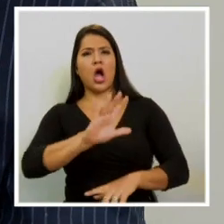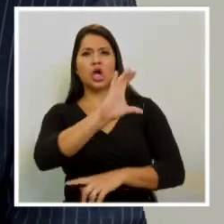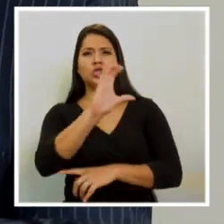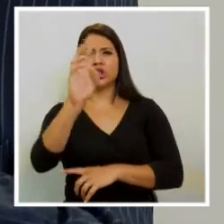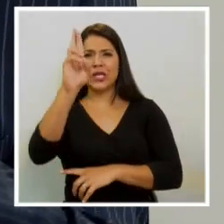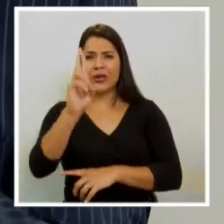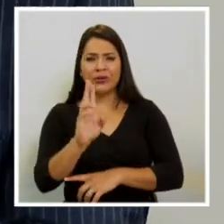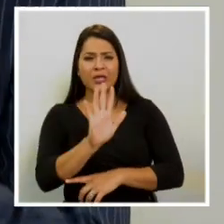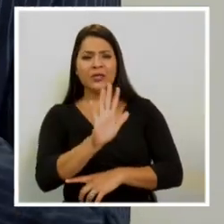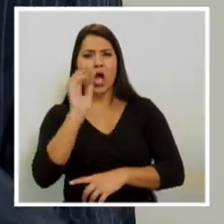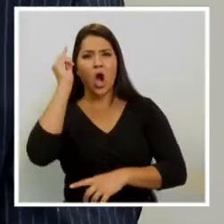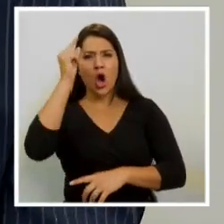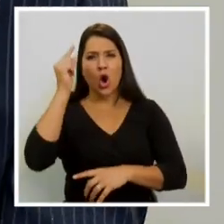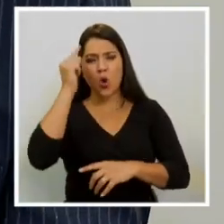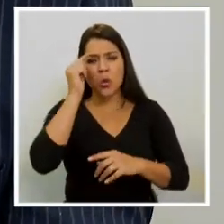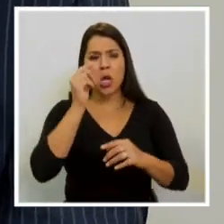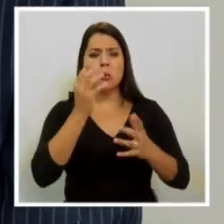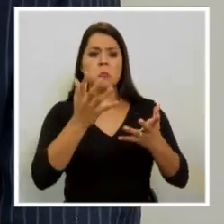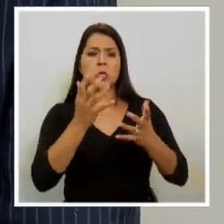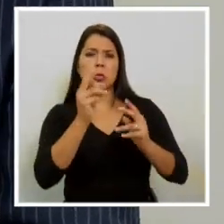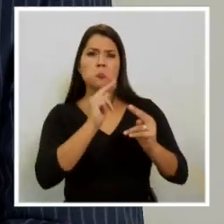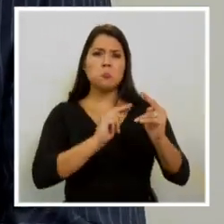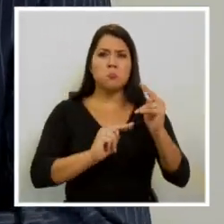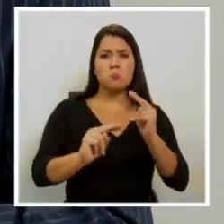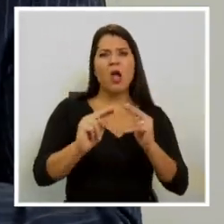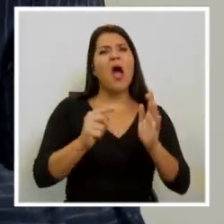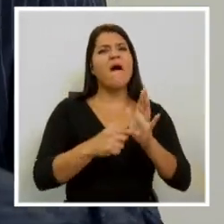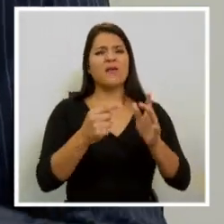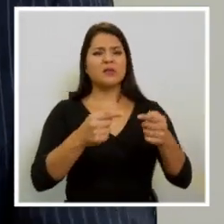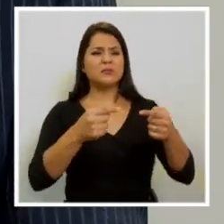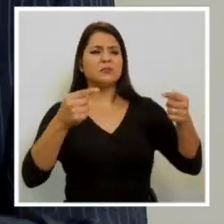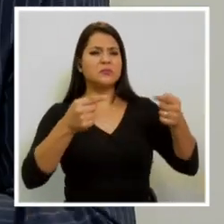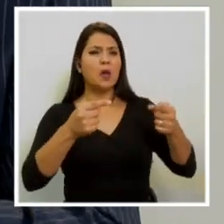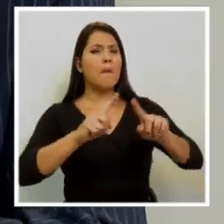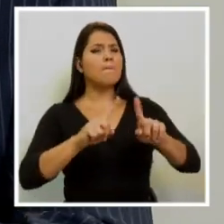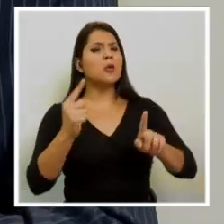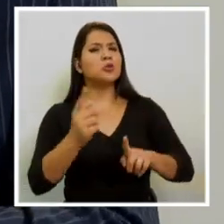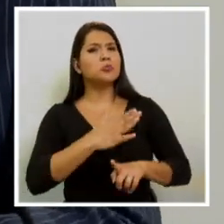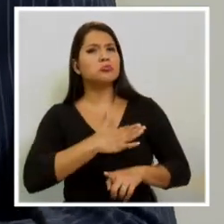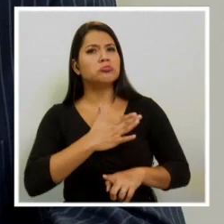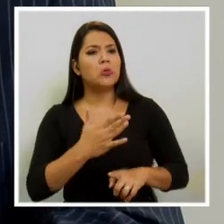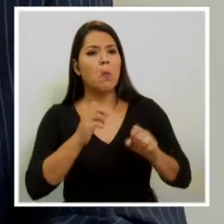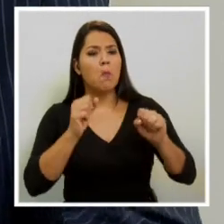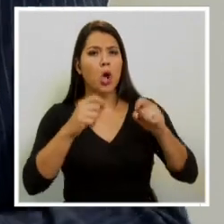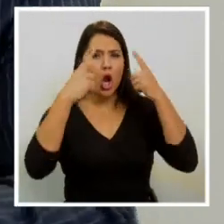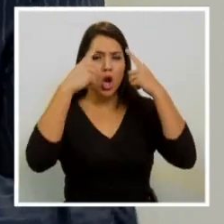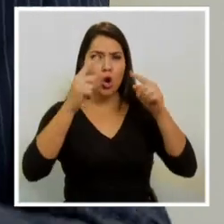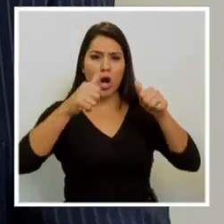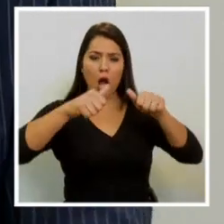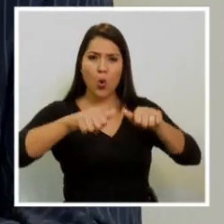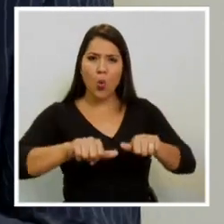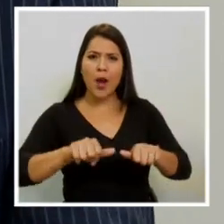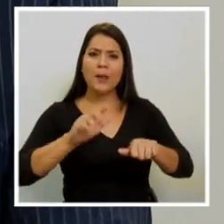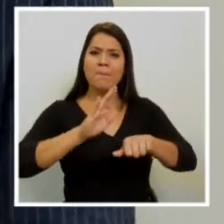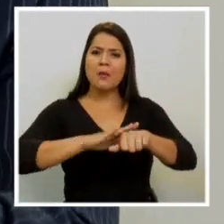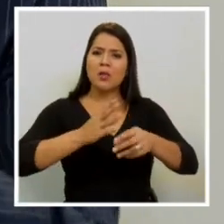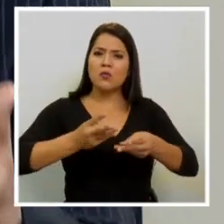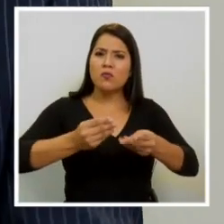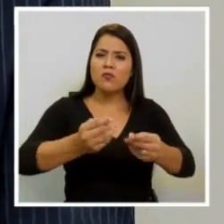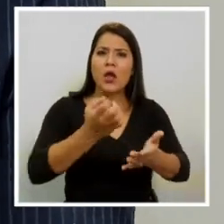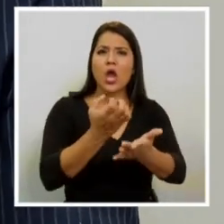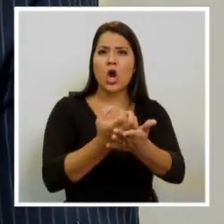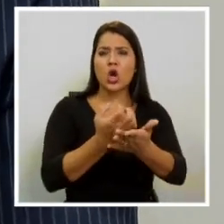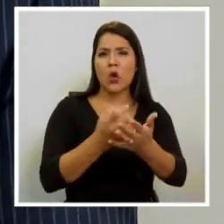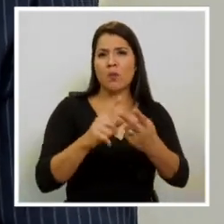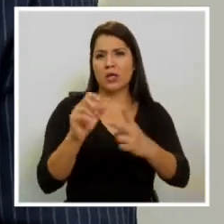conciliador, con diferencias, pero tendiente a construir vínculos que permiten el fluir económico, social, con